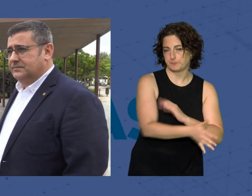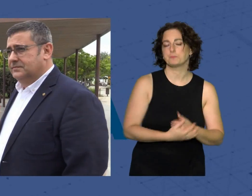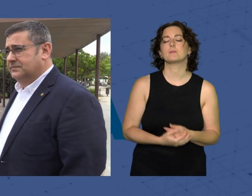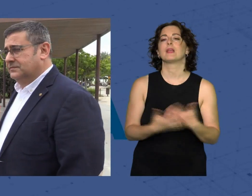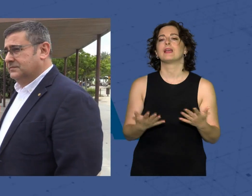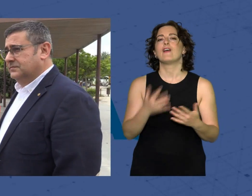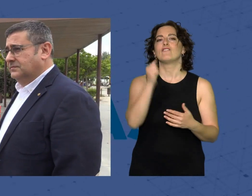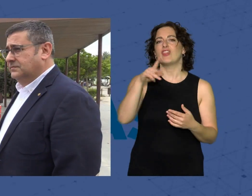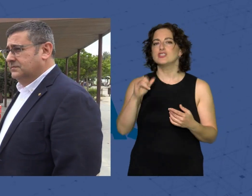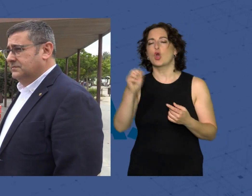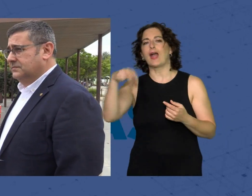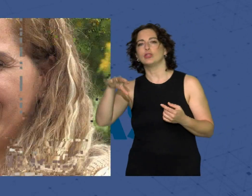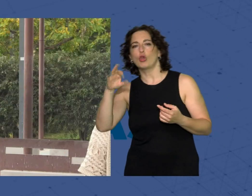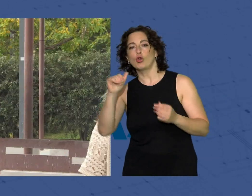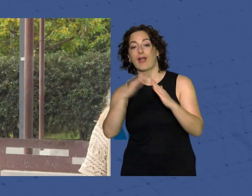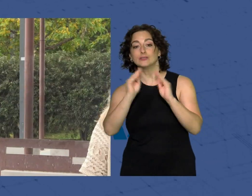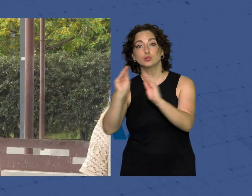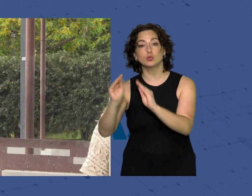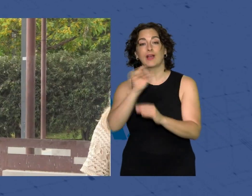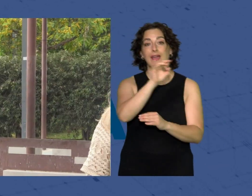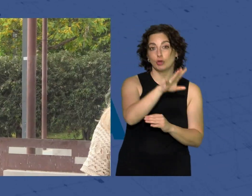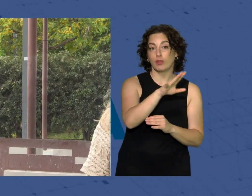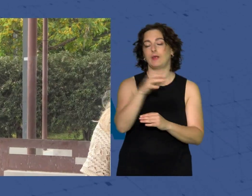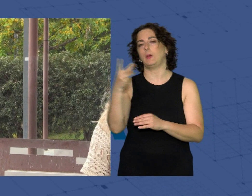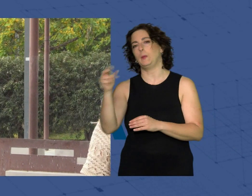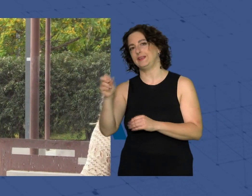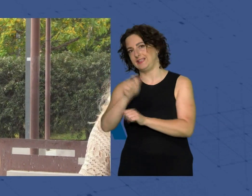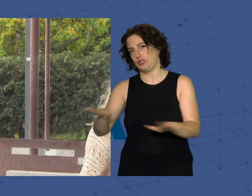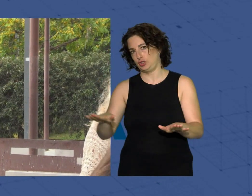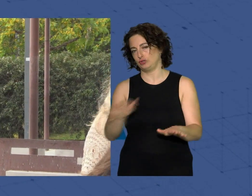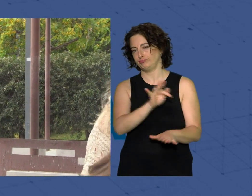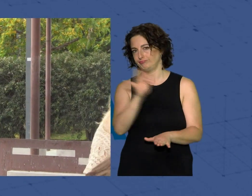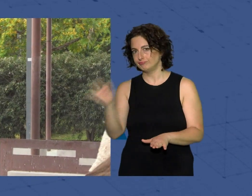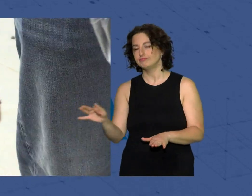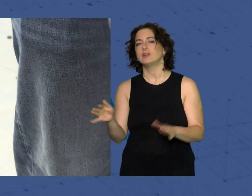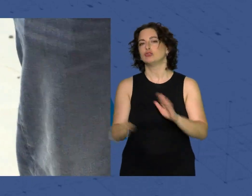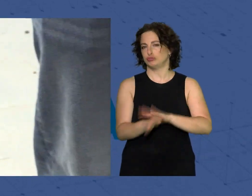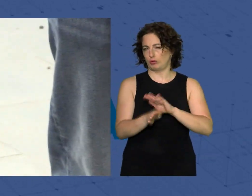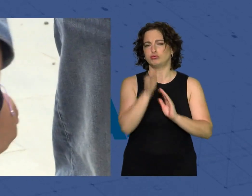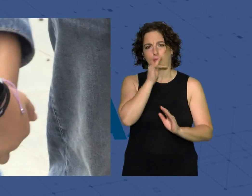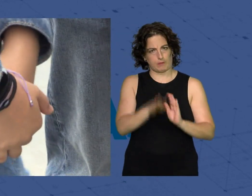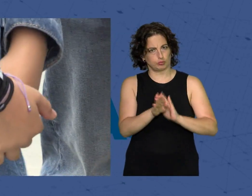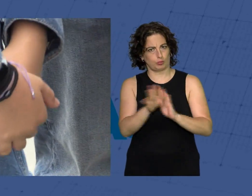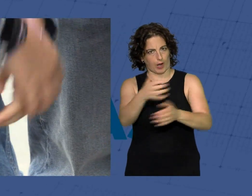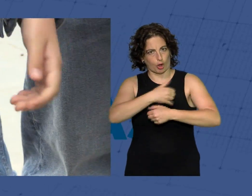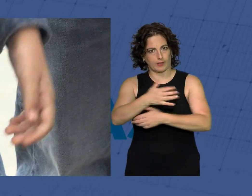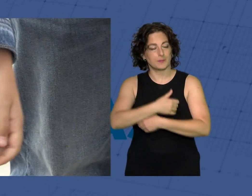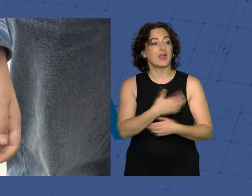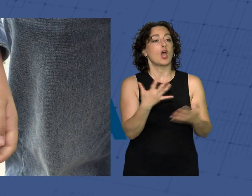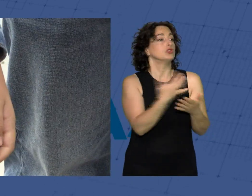Francisco y Antonio han pasado 14 y 20 niños respectivamente y aún siguen en activo. Todos son diferentes.